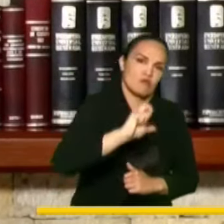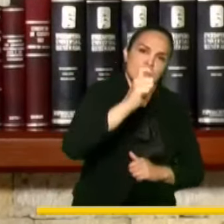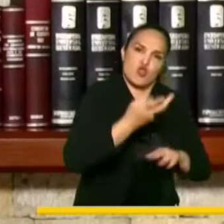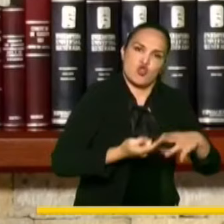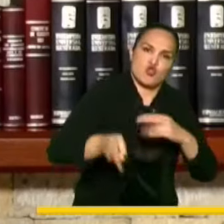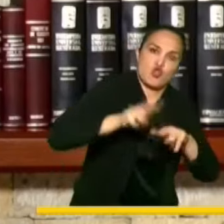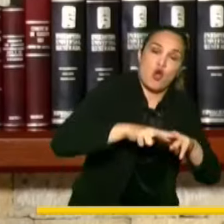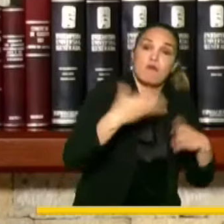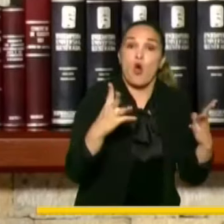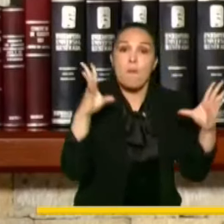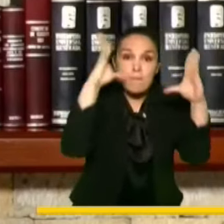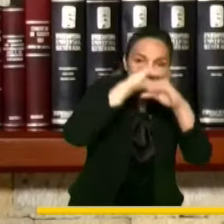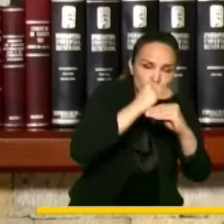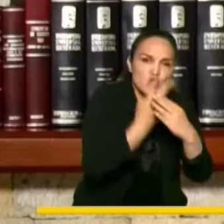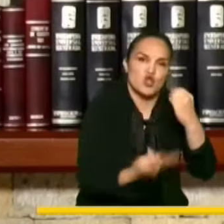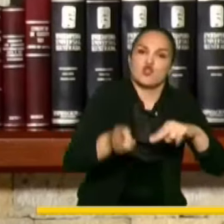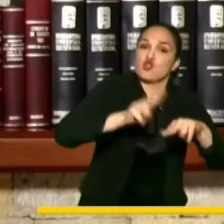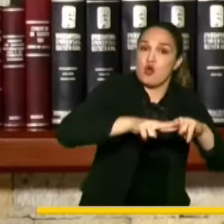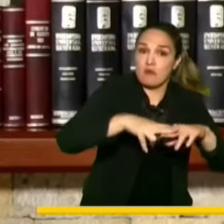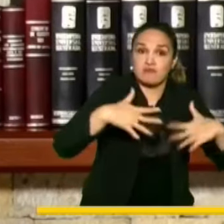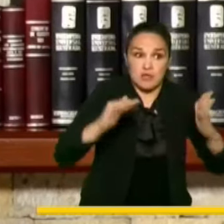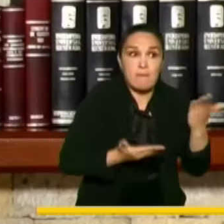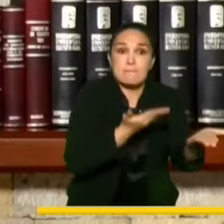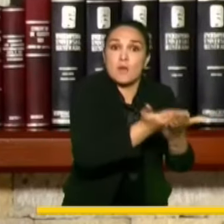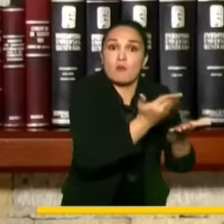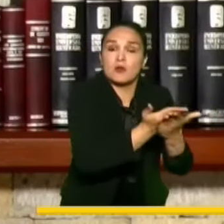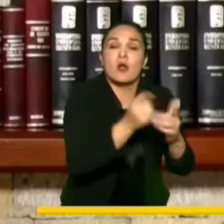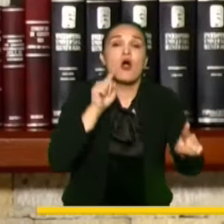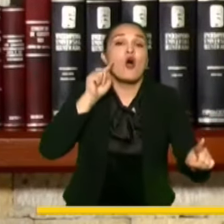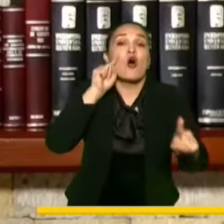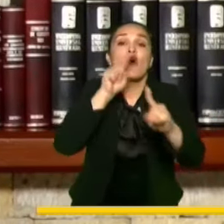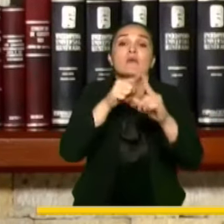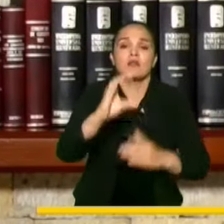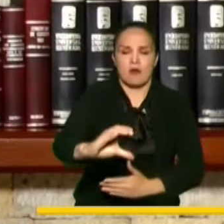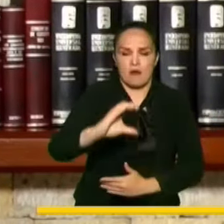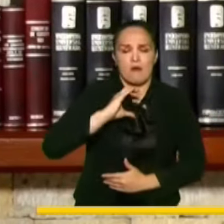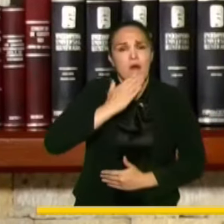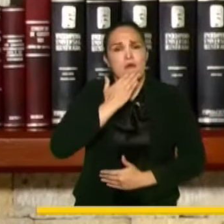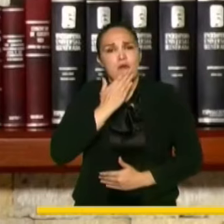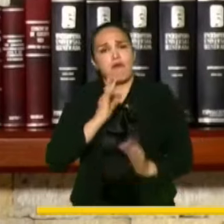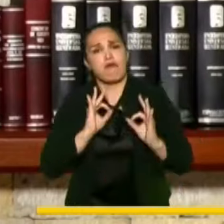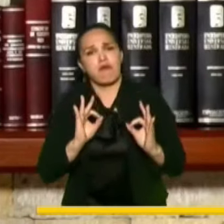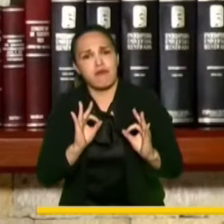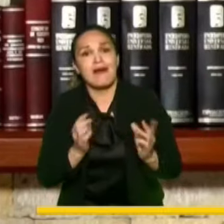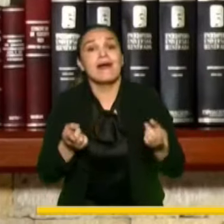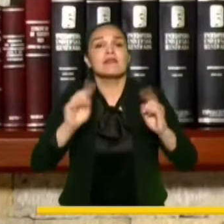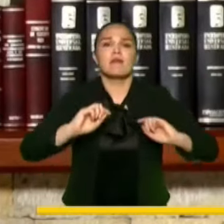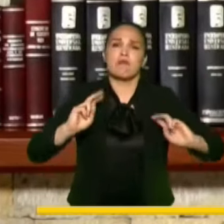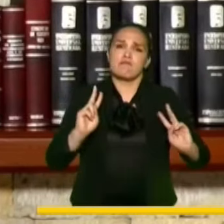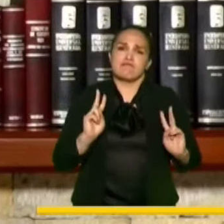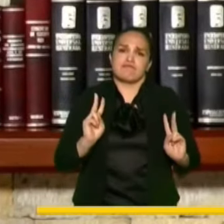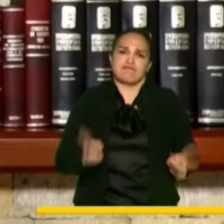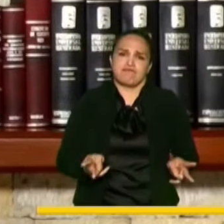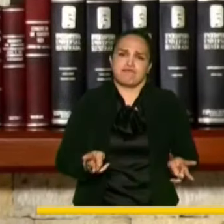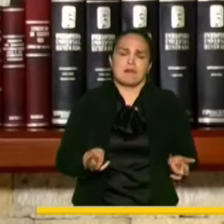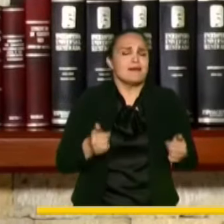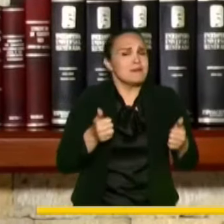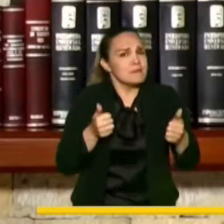de recuperar no solo un mejor salario y recuperar el descanso, sino, además, mejorar